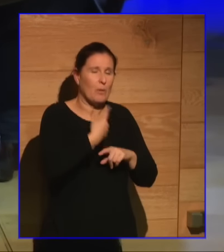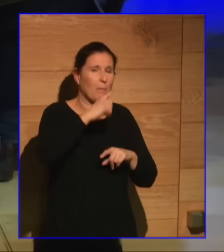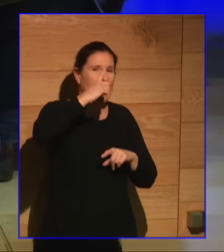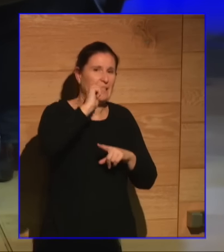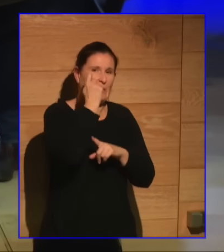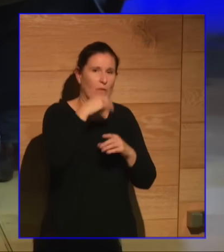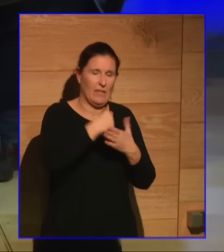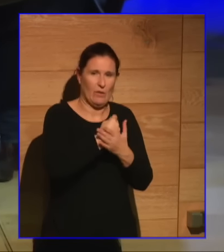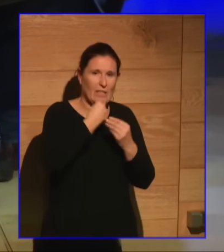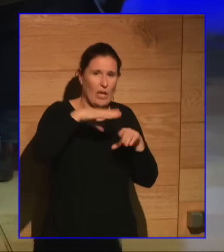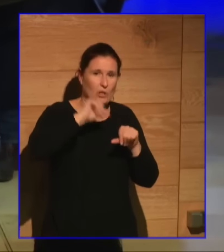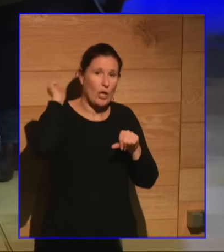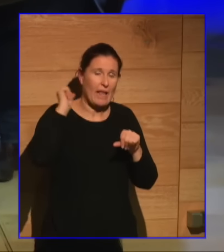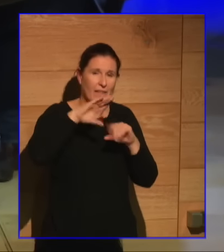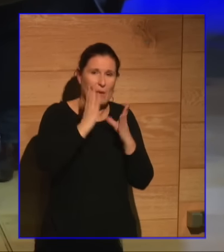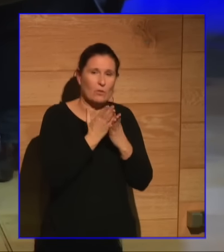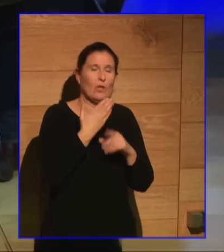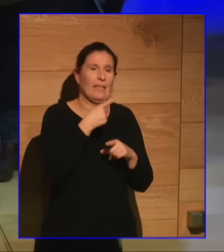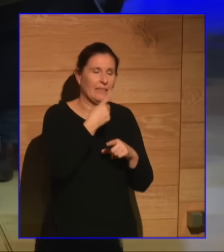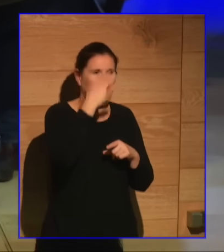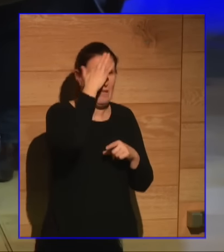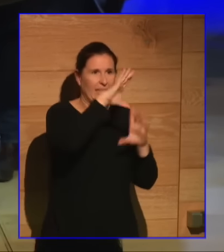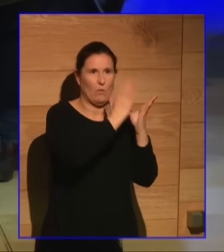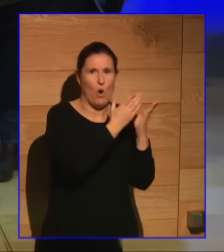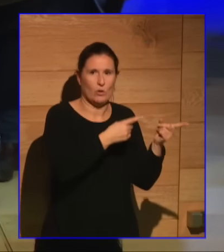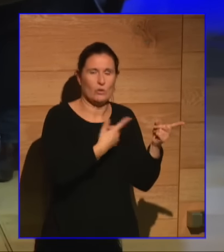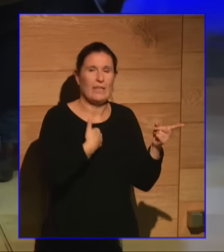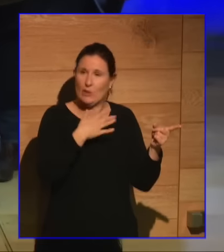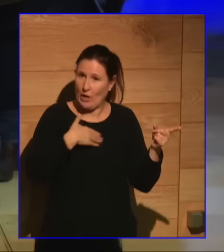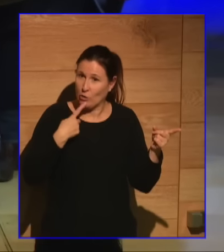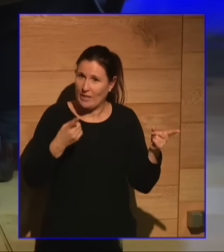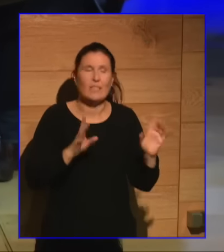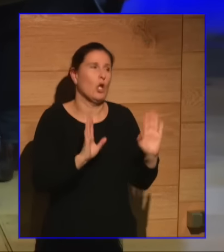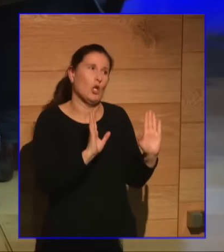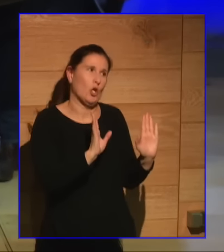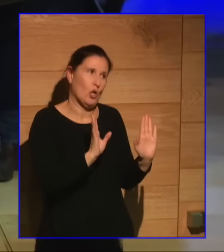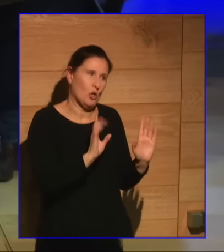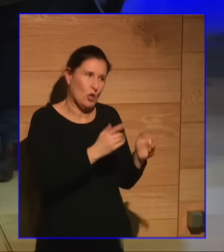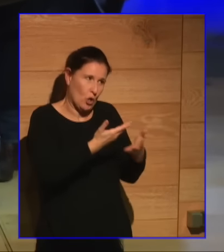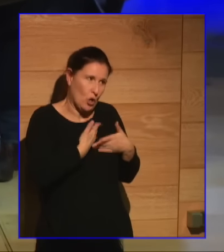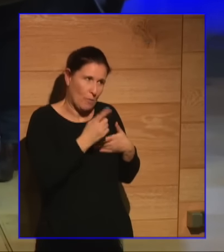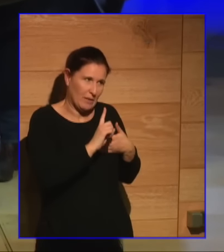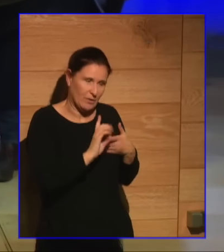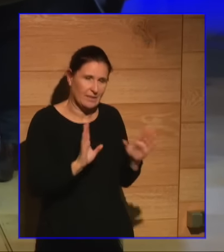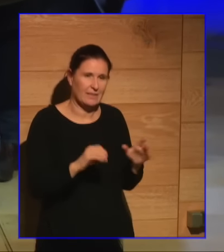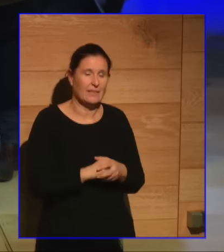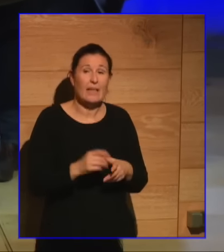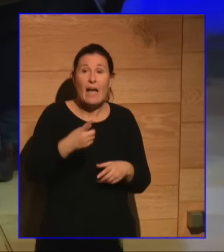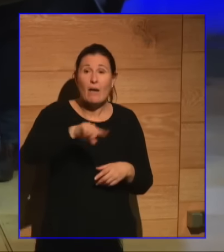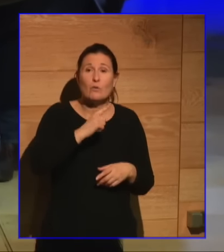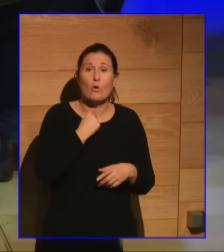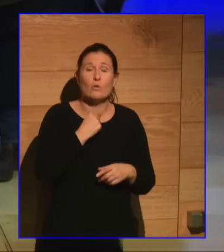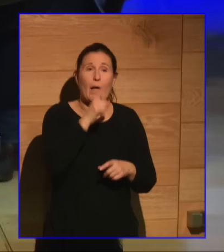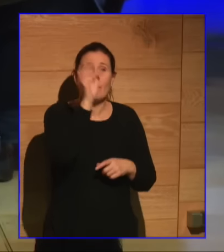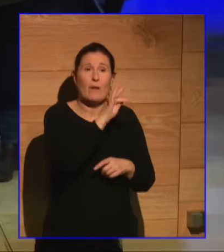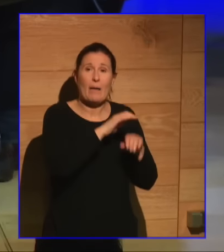cine, probablemente sea DreamWorks, que yo creo era lo que tú querías decir. No, no, no, yo he dicho lo que quería decir. No me ayudes en esto. ¿A vosotros os gusta